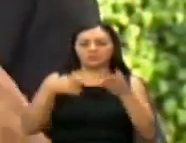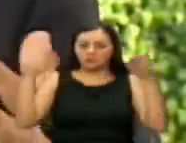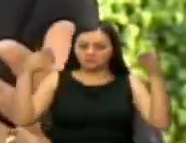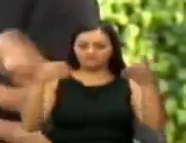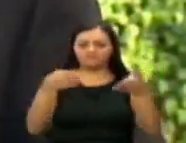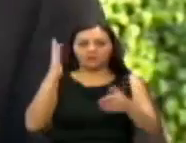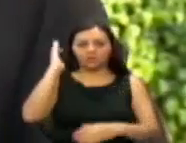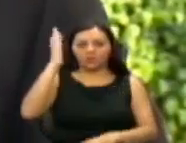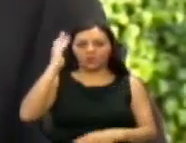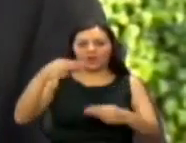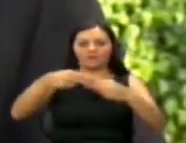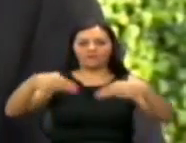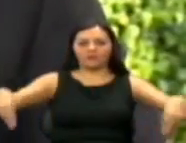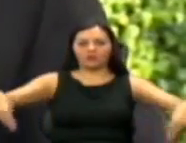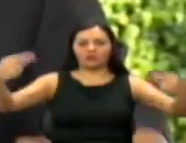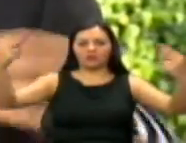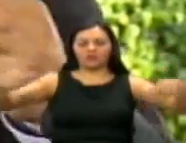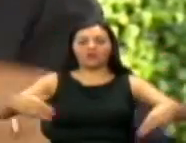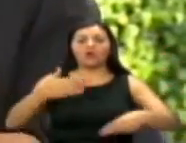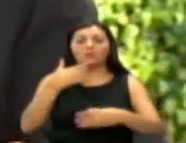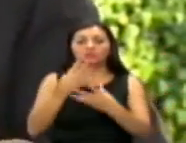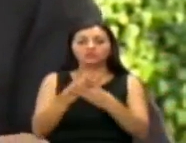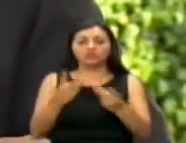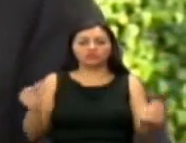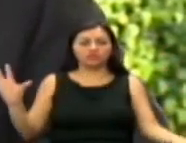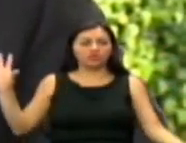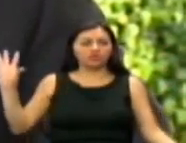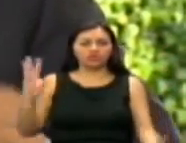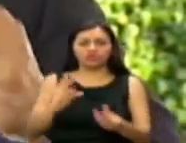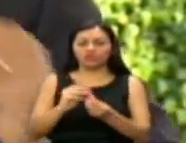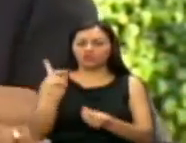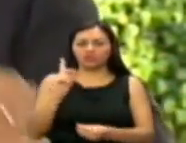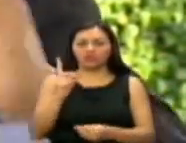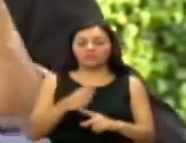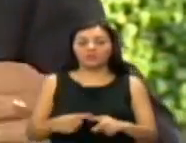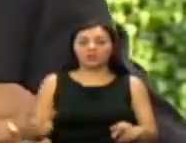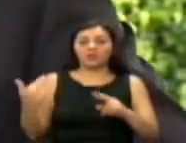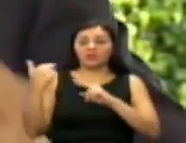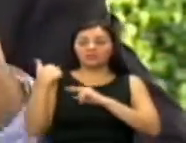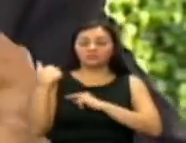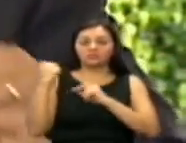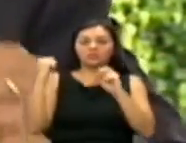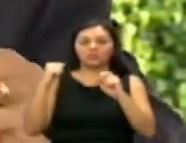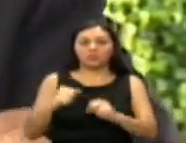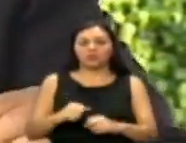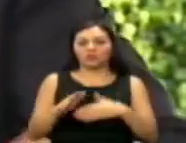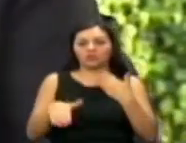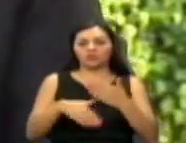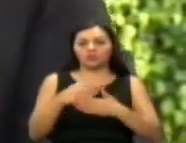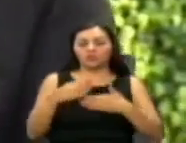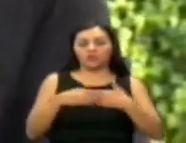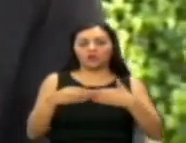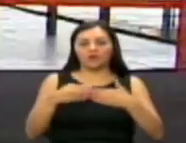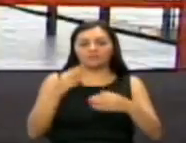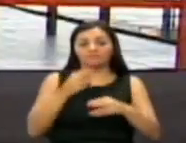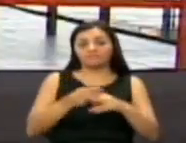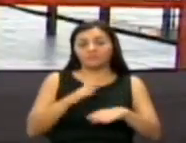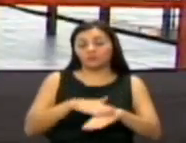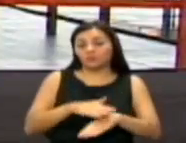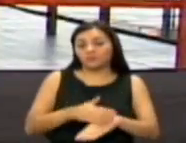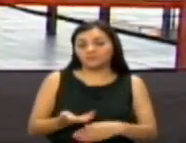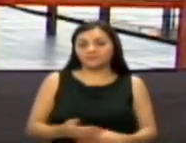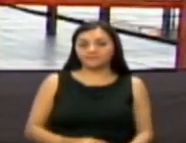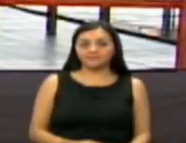solucionar, pero vamos a ver cómo podemos ayudar. No eludimos responsabilidades, señores, pero eso se llama dolarización. Este fenómeno